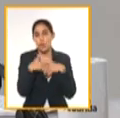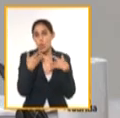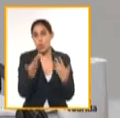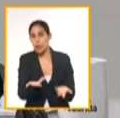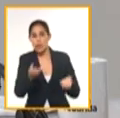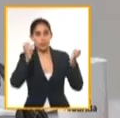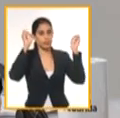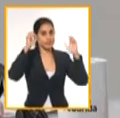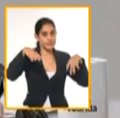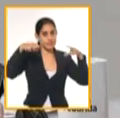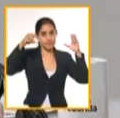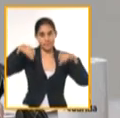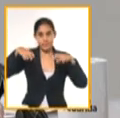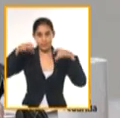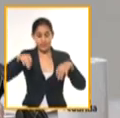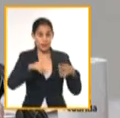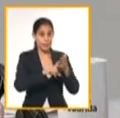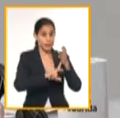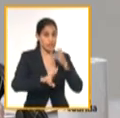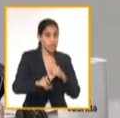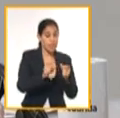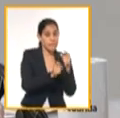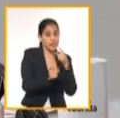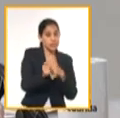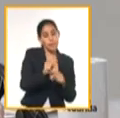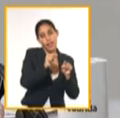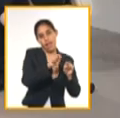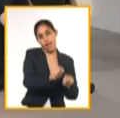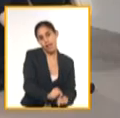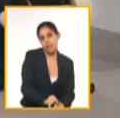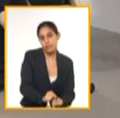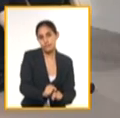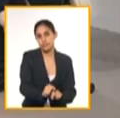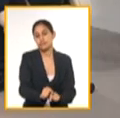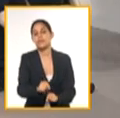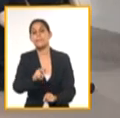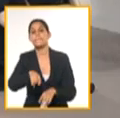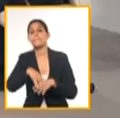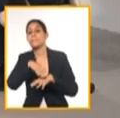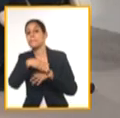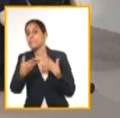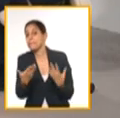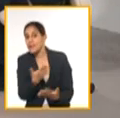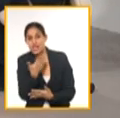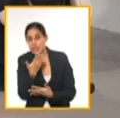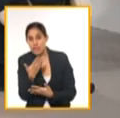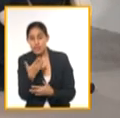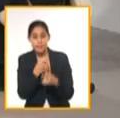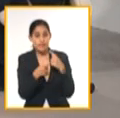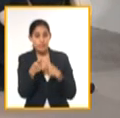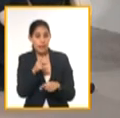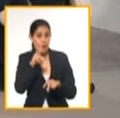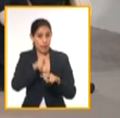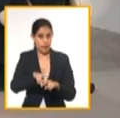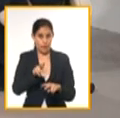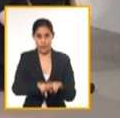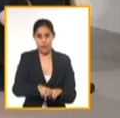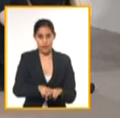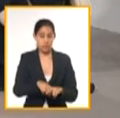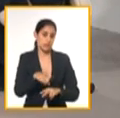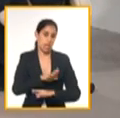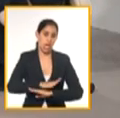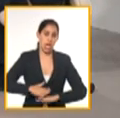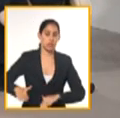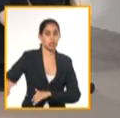en estas provincias, se priorizan estos sistemas de abasto de la capital. Ahí ya hoy la capital cuenta con todo su sistema